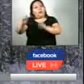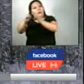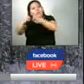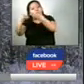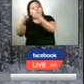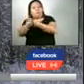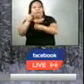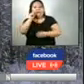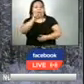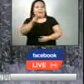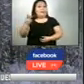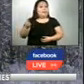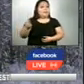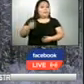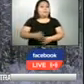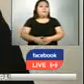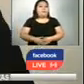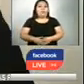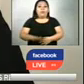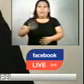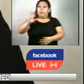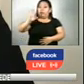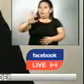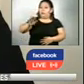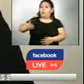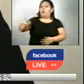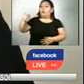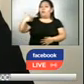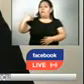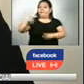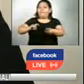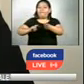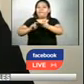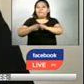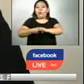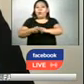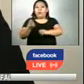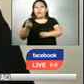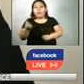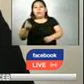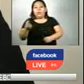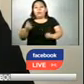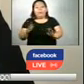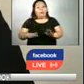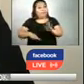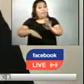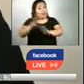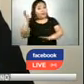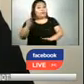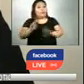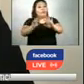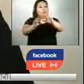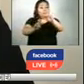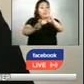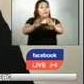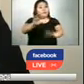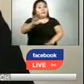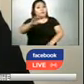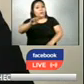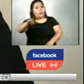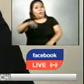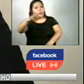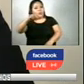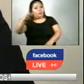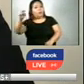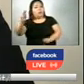el impacto económico. En los últimos 5 años, eso se ha traducido en términos de dinero en más de 750 mil